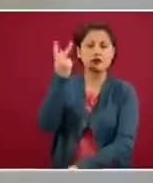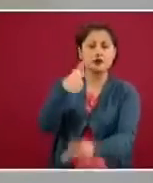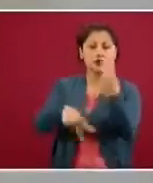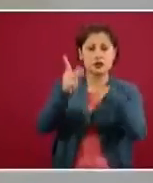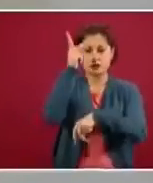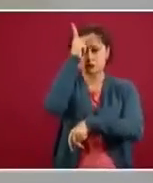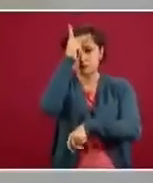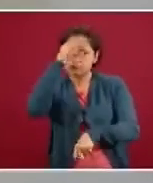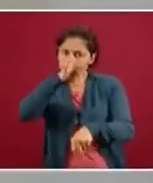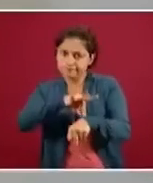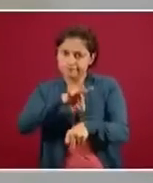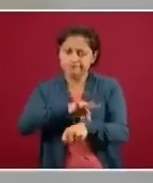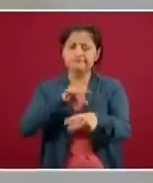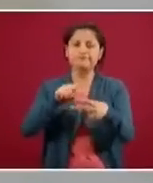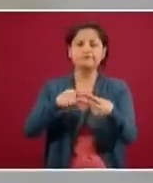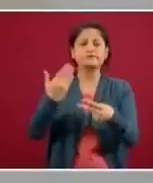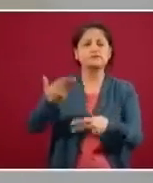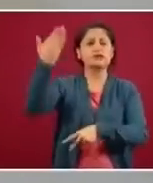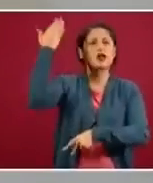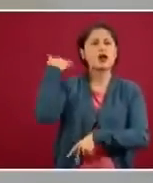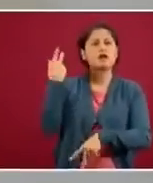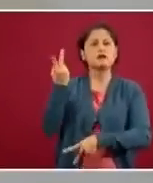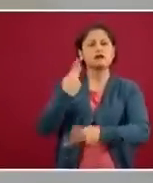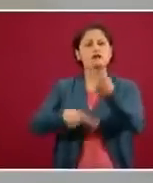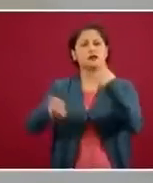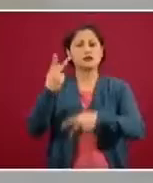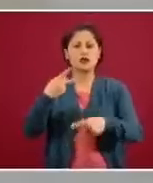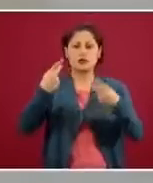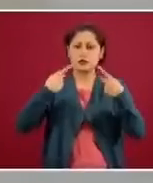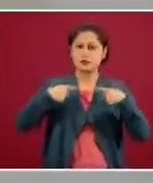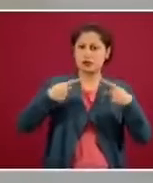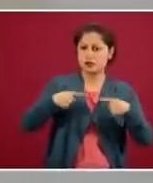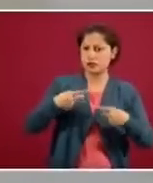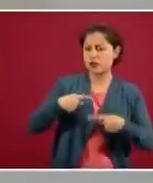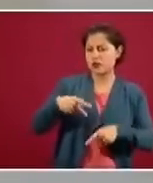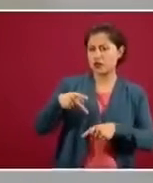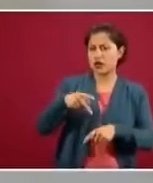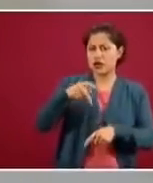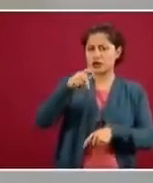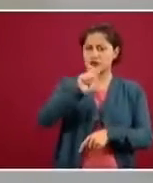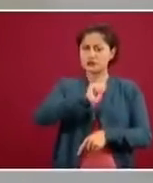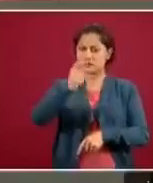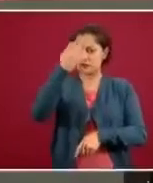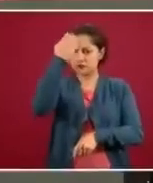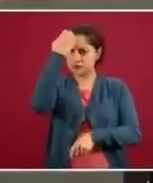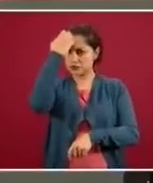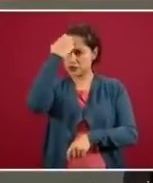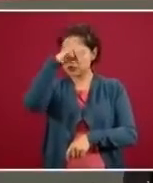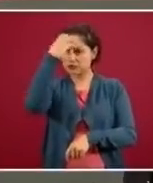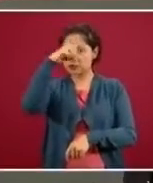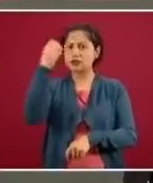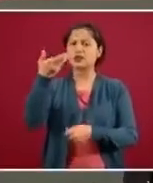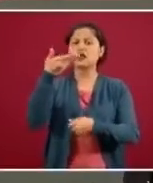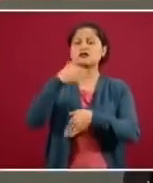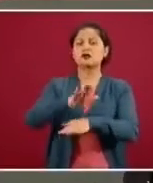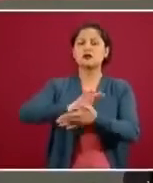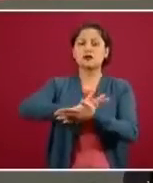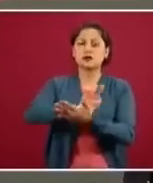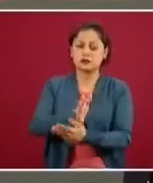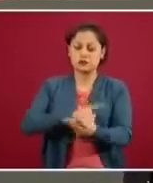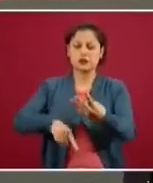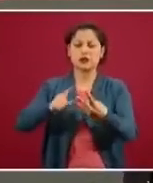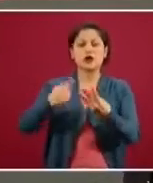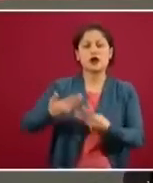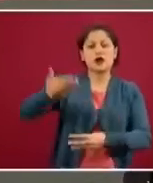antes vinieron los especialistas precisamente en discriminación, ha venido los especialistas en mujeres, próximamente vamos a